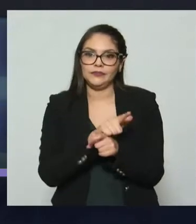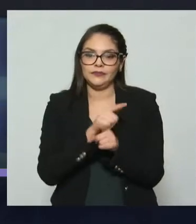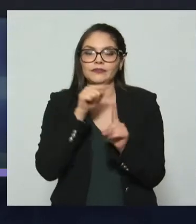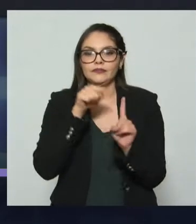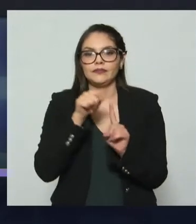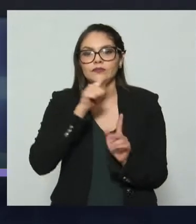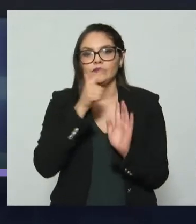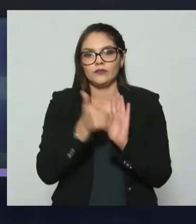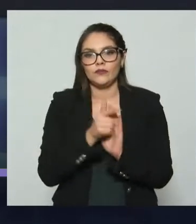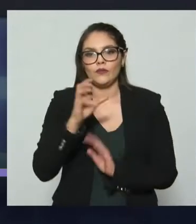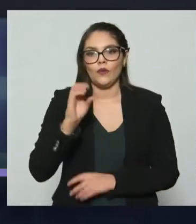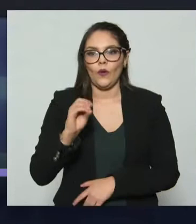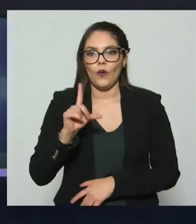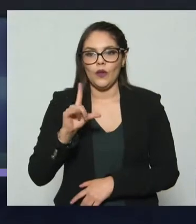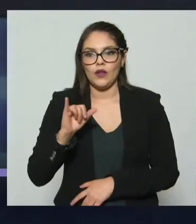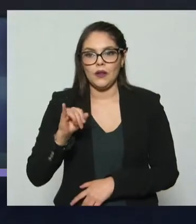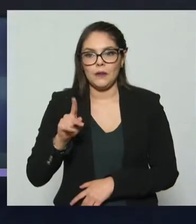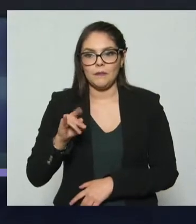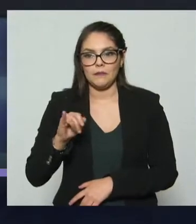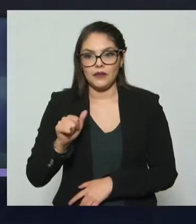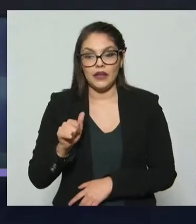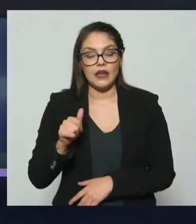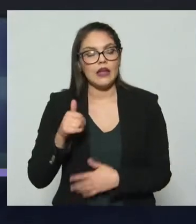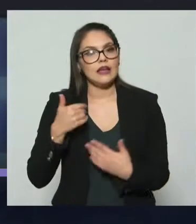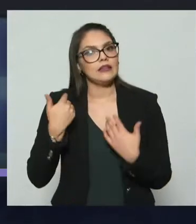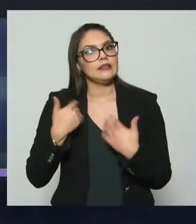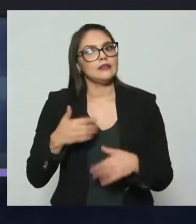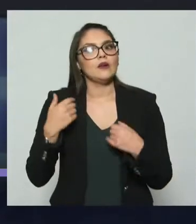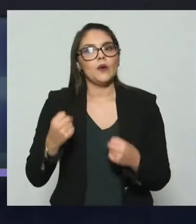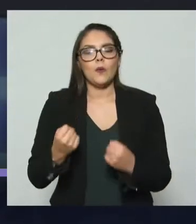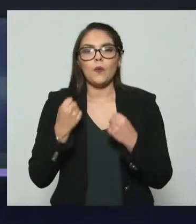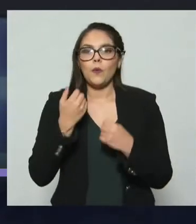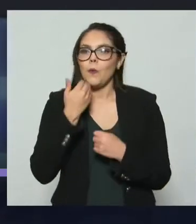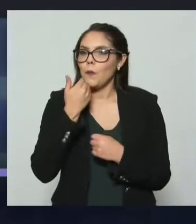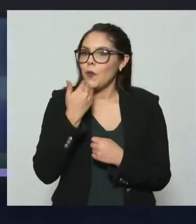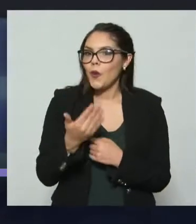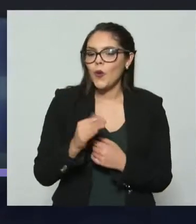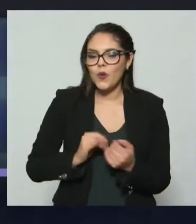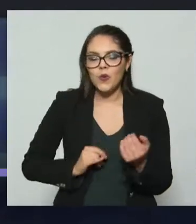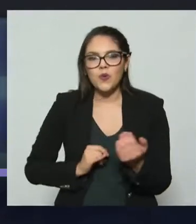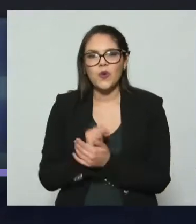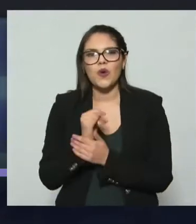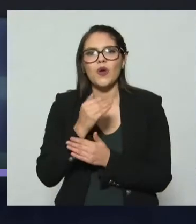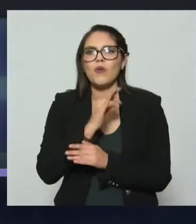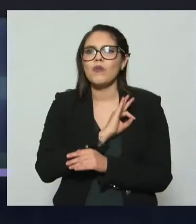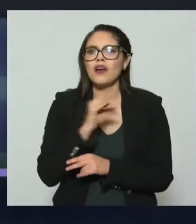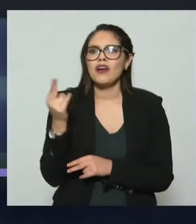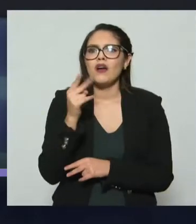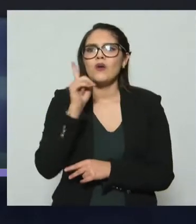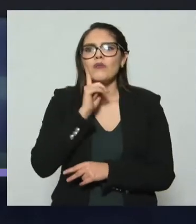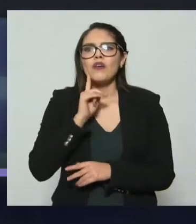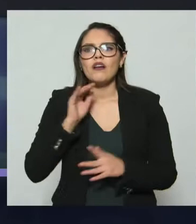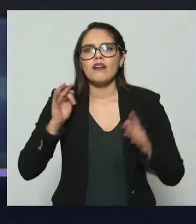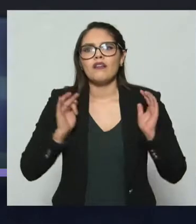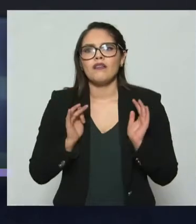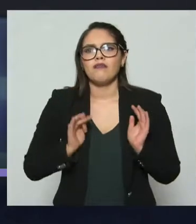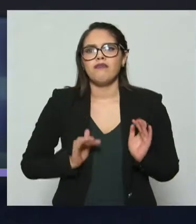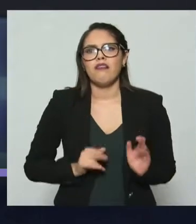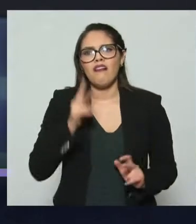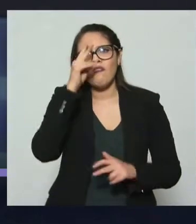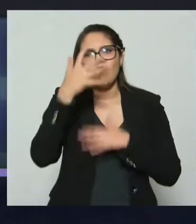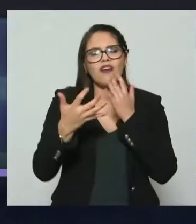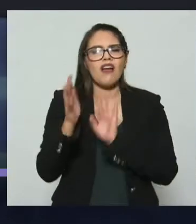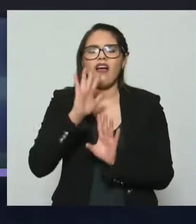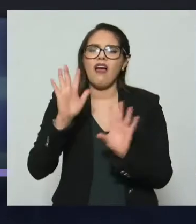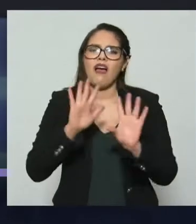esta de la ley Olimpia. Un gran logro porque combina esa necesidad de las mujeres por vivir tranquilas, por vivir fuera de la violencia, pero